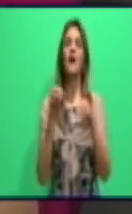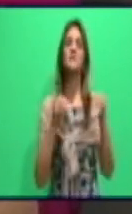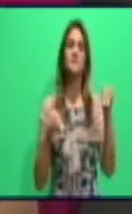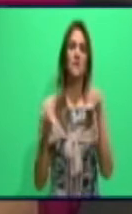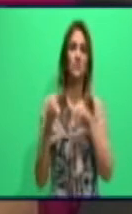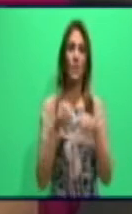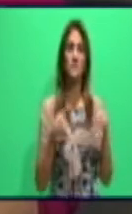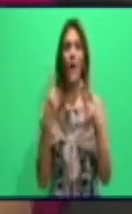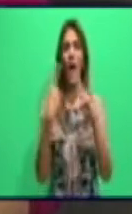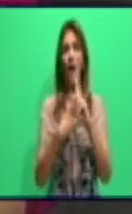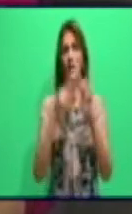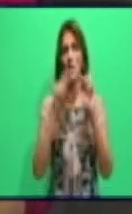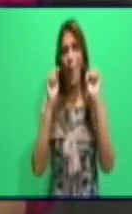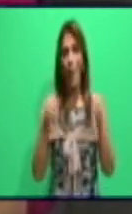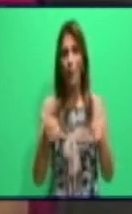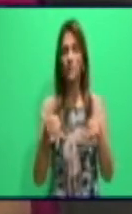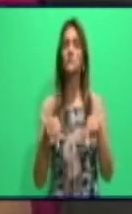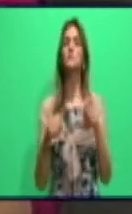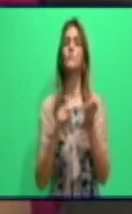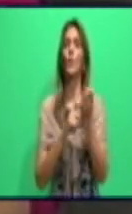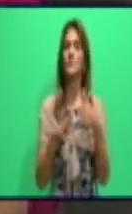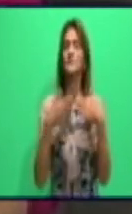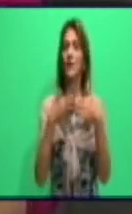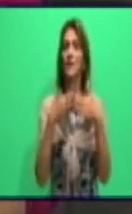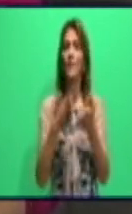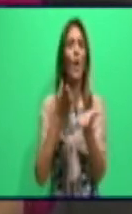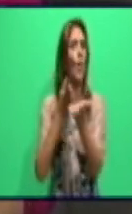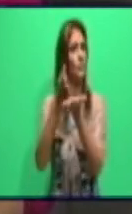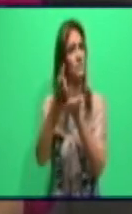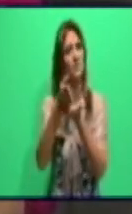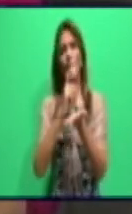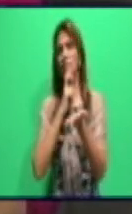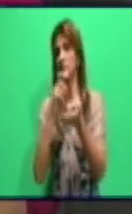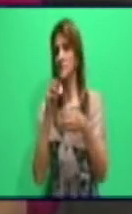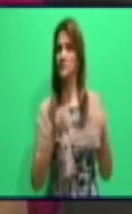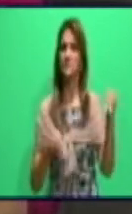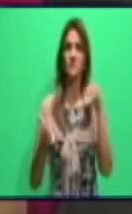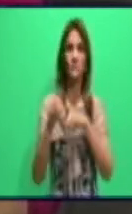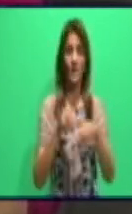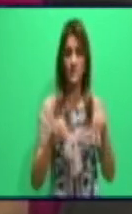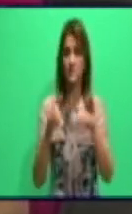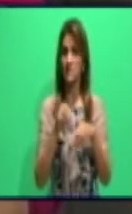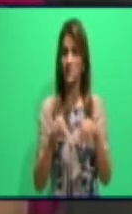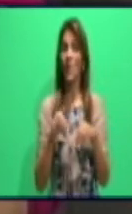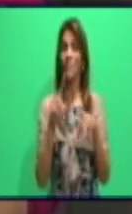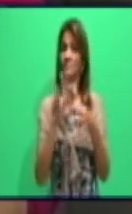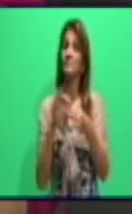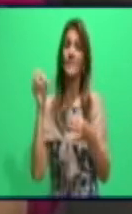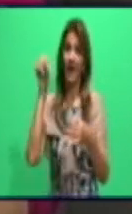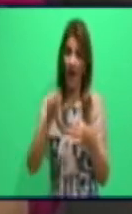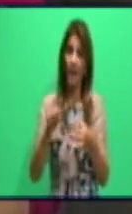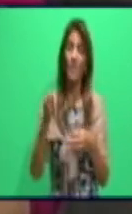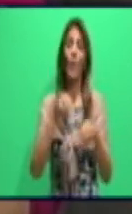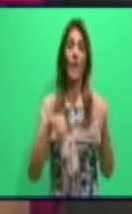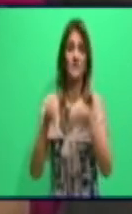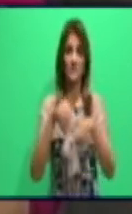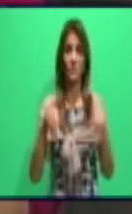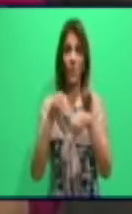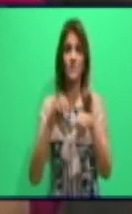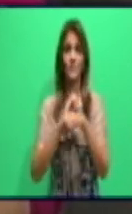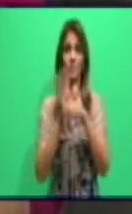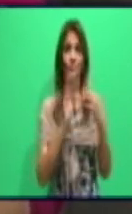la provincia de Granma. Sigue siendo complicada, sigue siendo grave desde el punto de vista epidemiológico. Seguimos con el